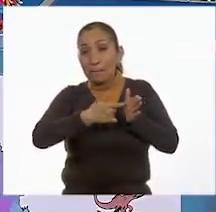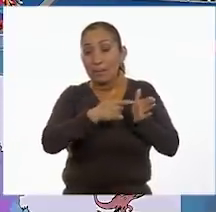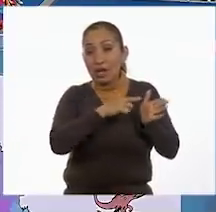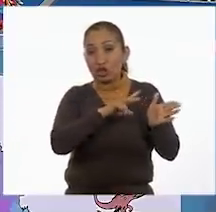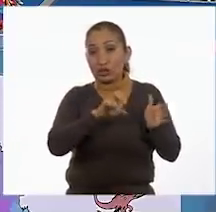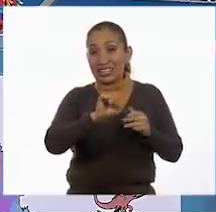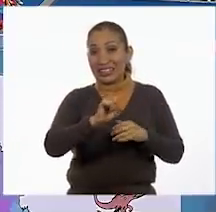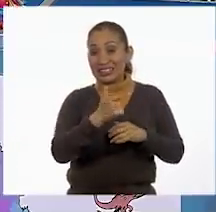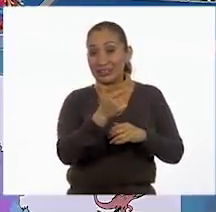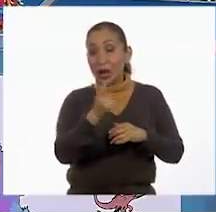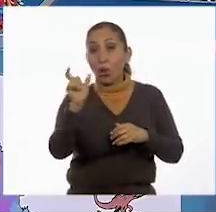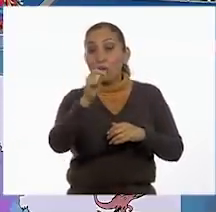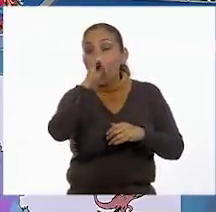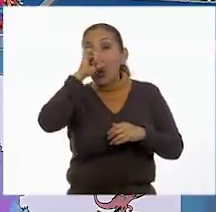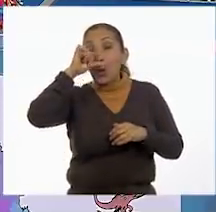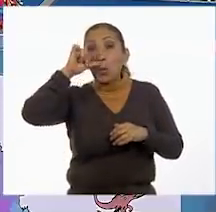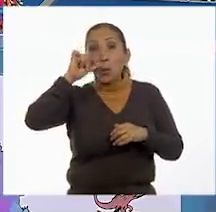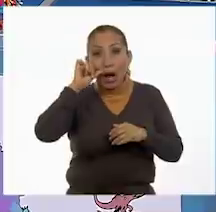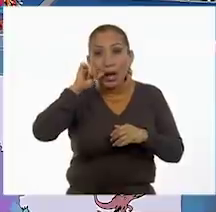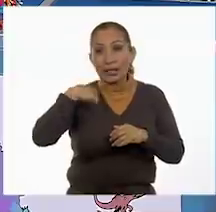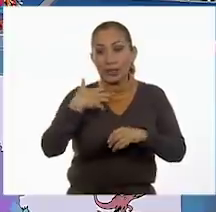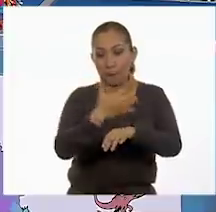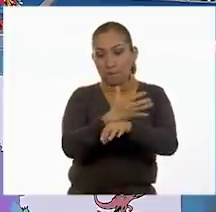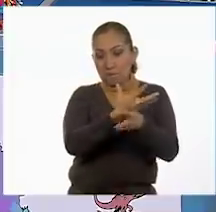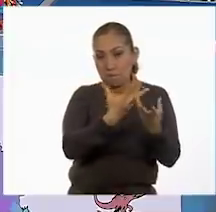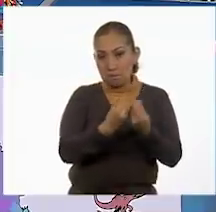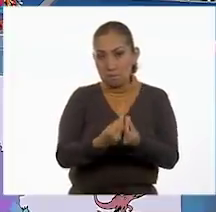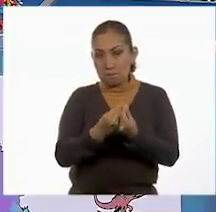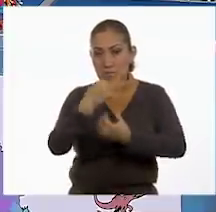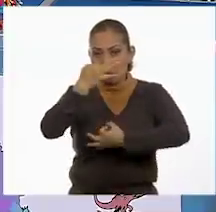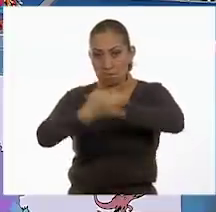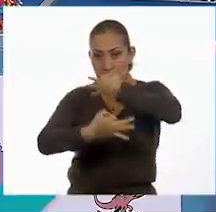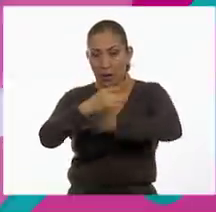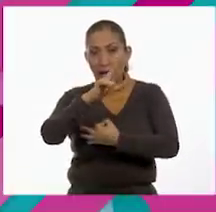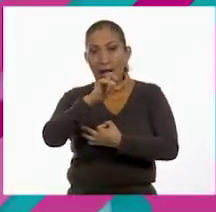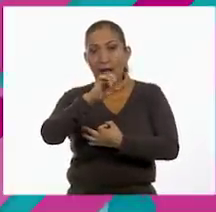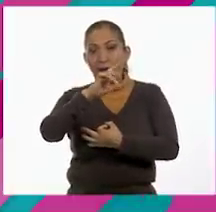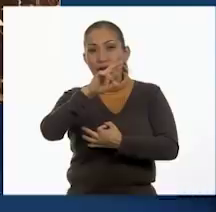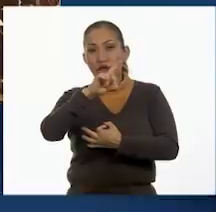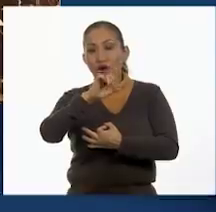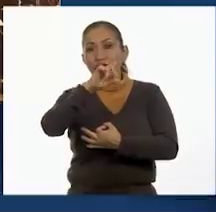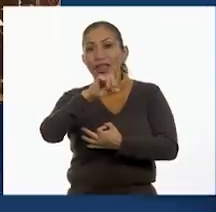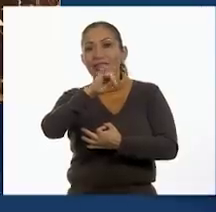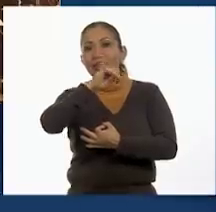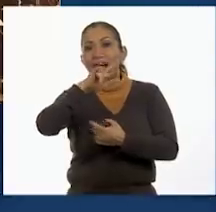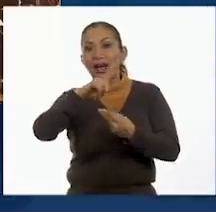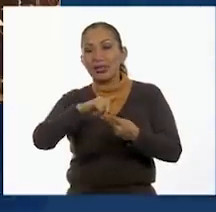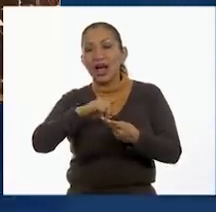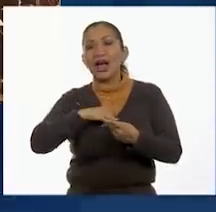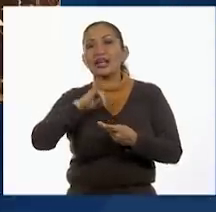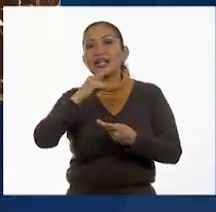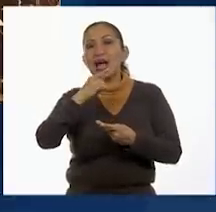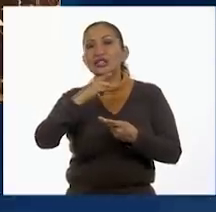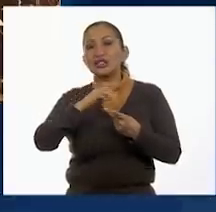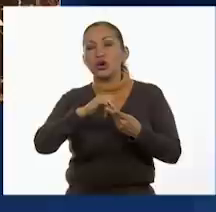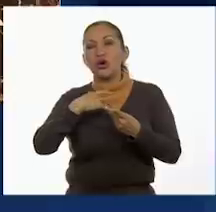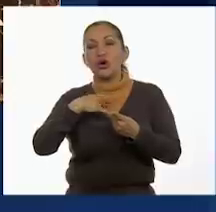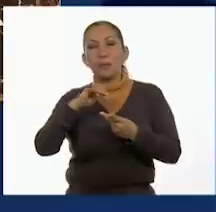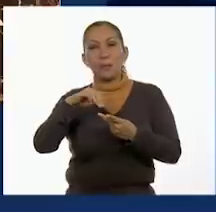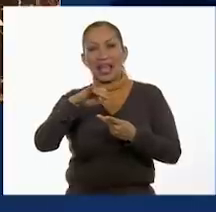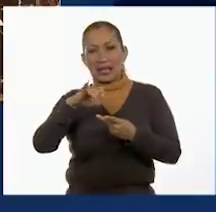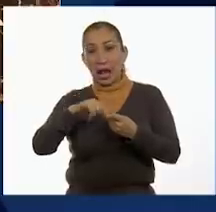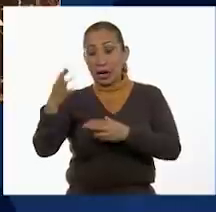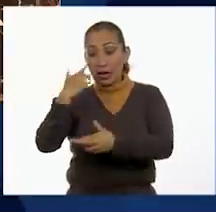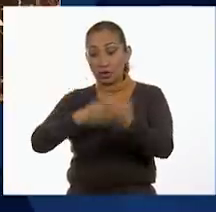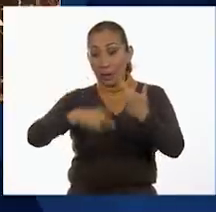67, cuando el presidente Benito Juárez, acompañado de los ministros Lerdo de Tejada, José María Iglesias e Ignacio Mejía, regresó a la